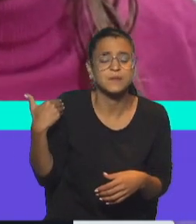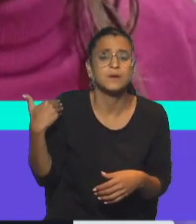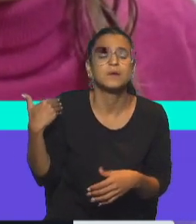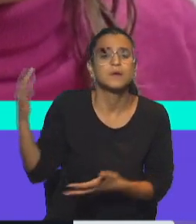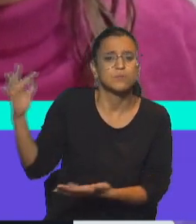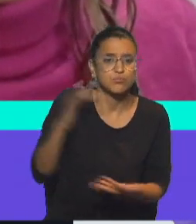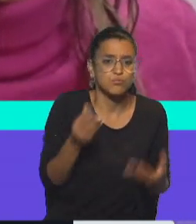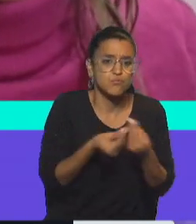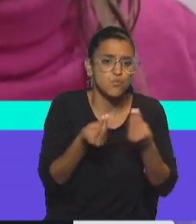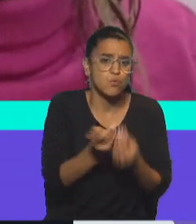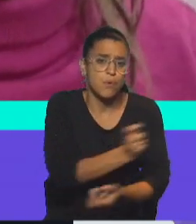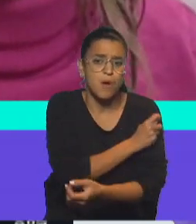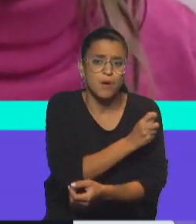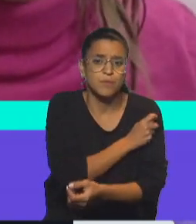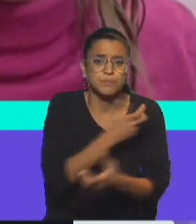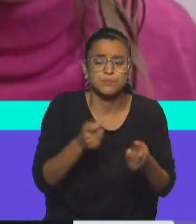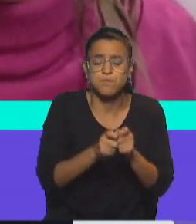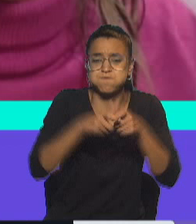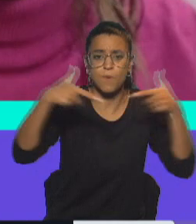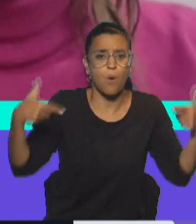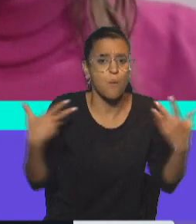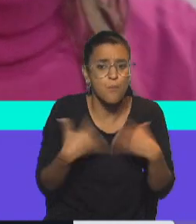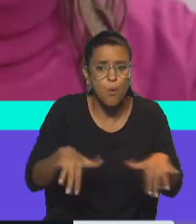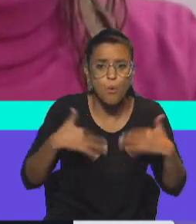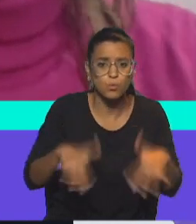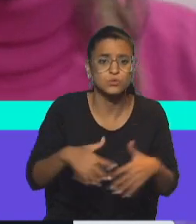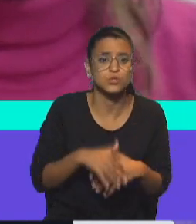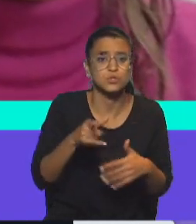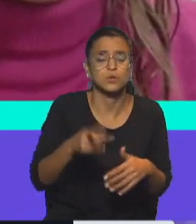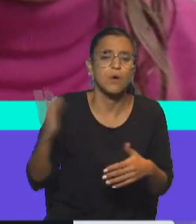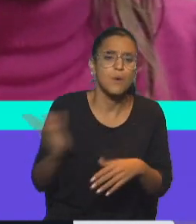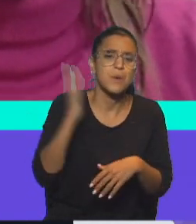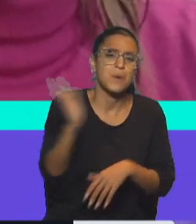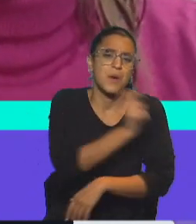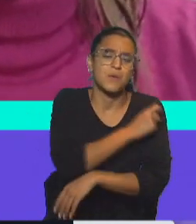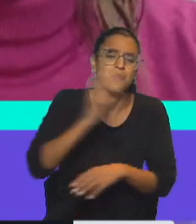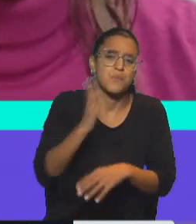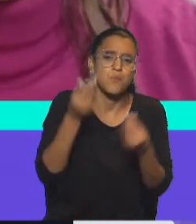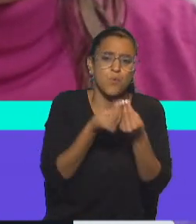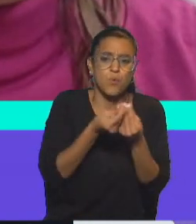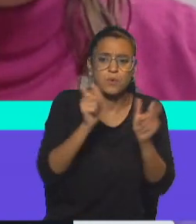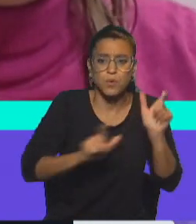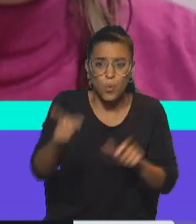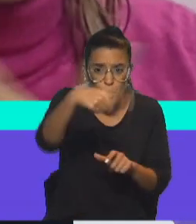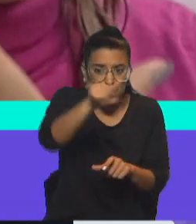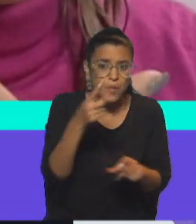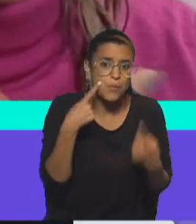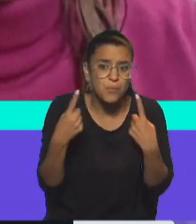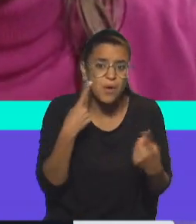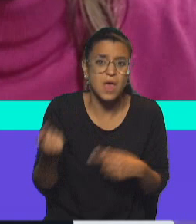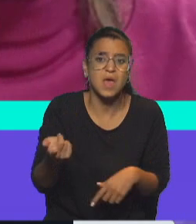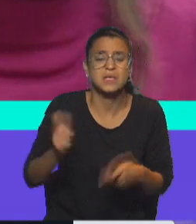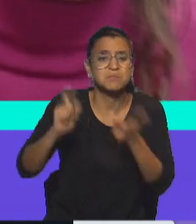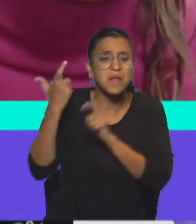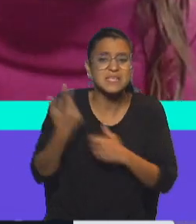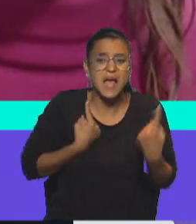llegaron muchísimas vacunas, un salto cuantitativo que permitió vacunar a muchísima gente. Ustedes lo habrán vivido por experiencia